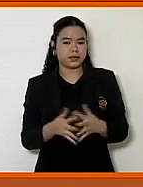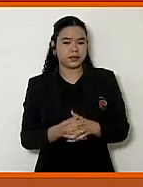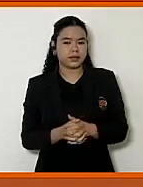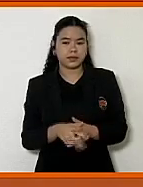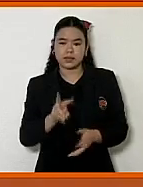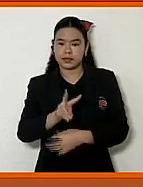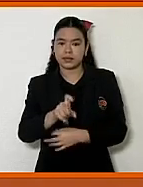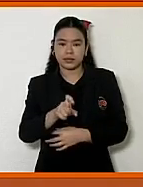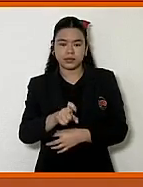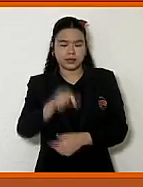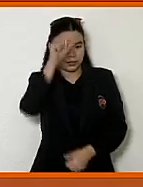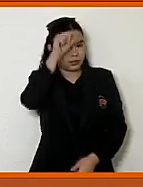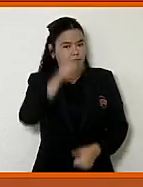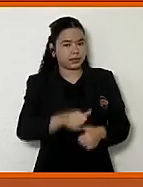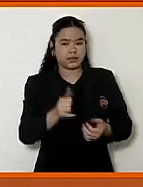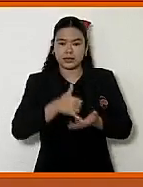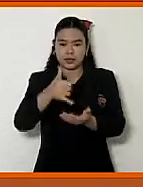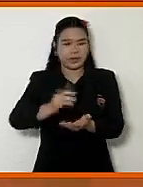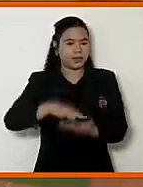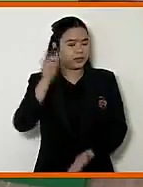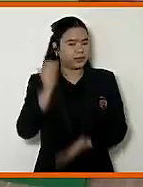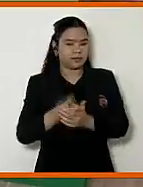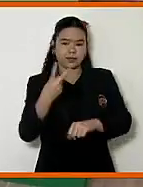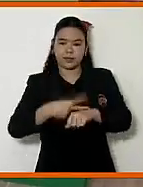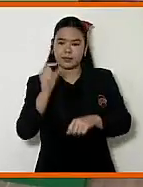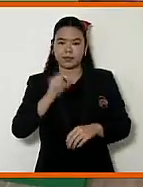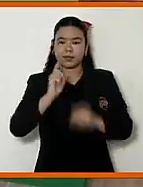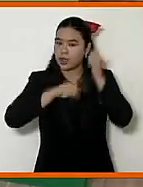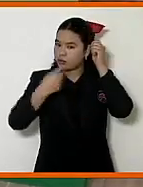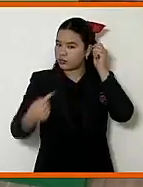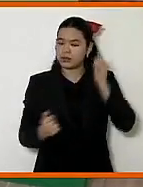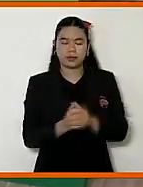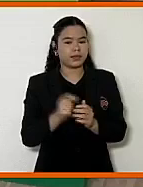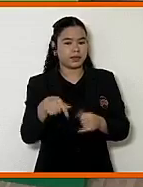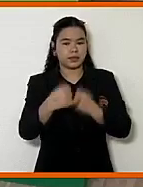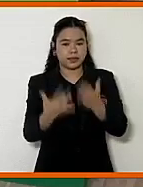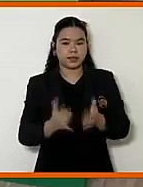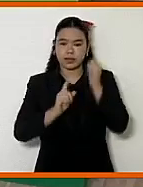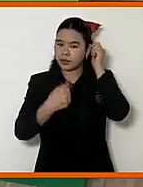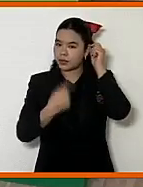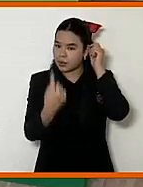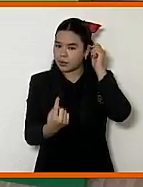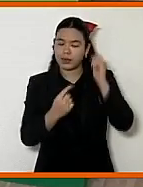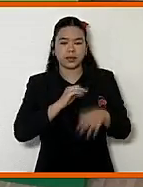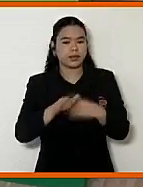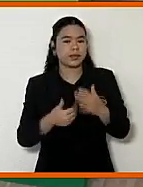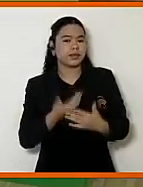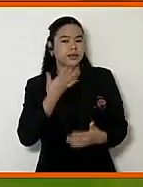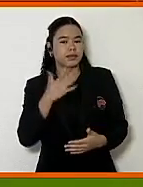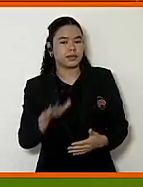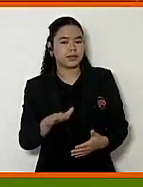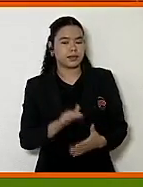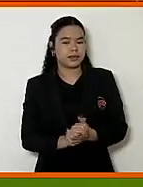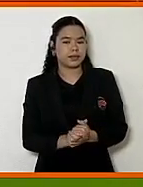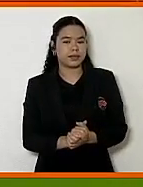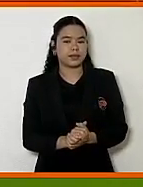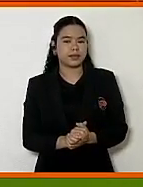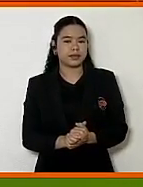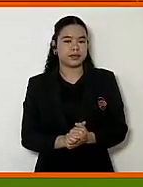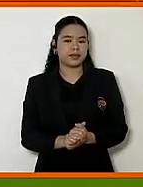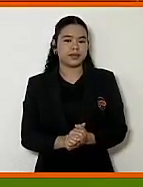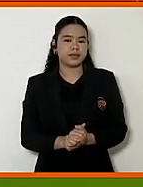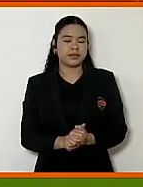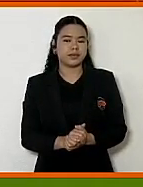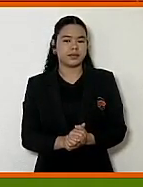2x Recuerda tu premio se multiplica por dos enviaría pero si sos jugador para más uno te deseamos muchísima suerte